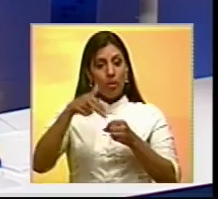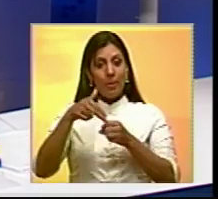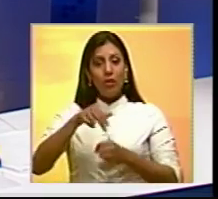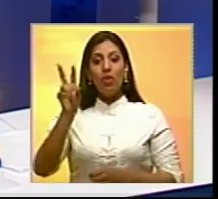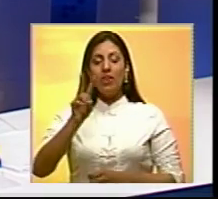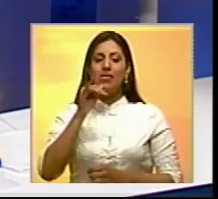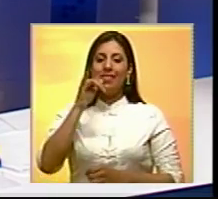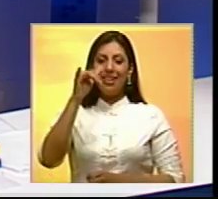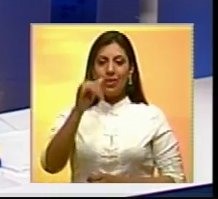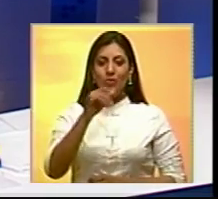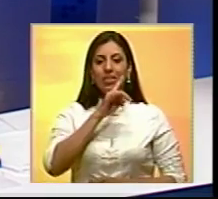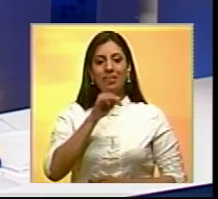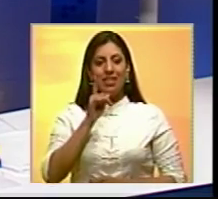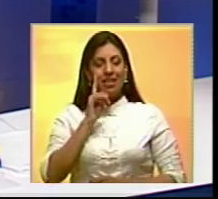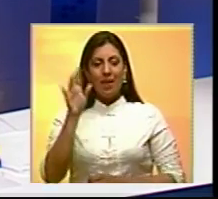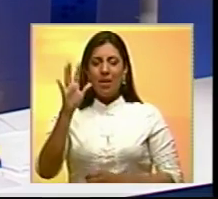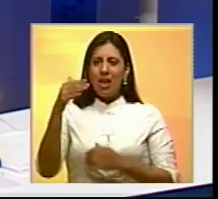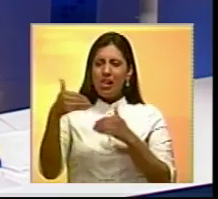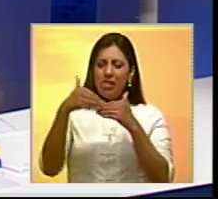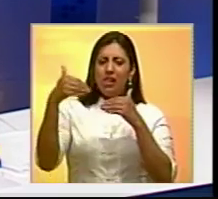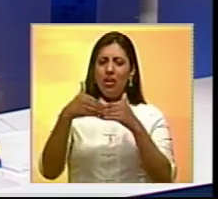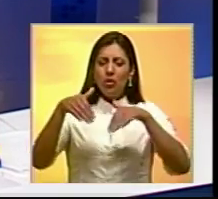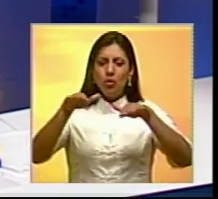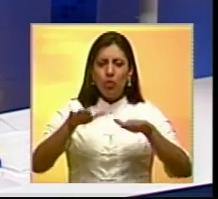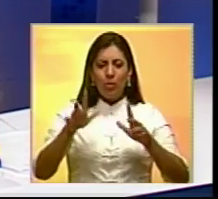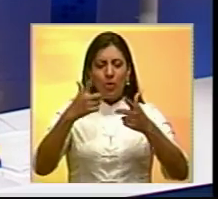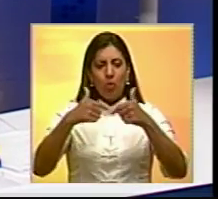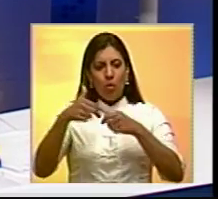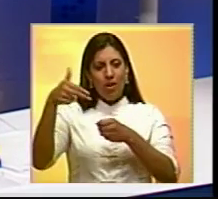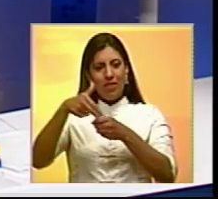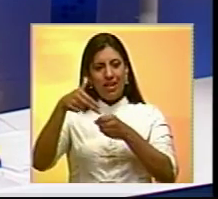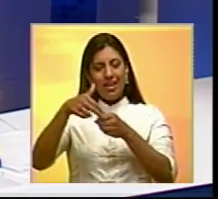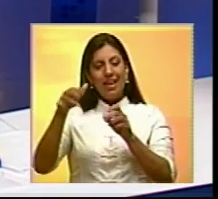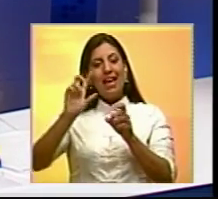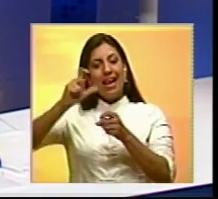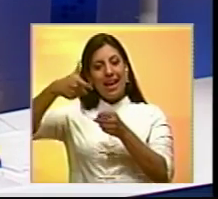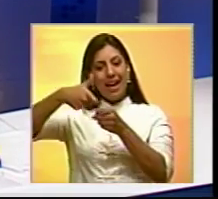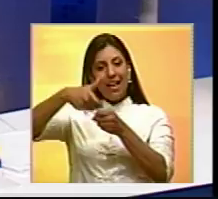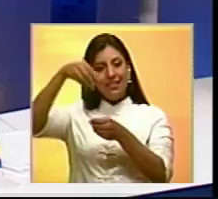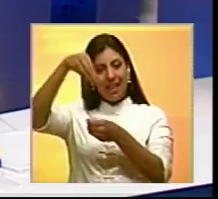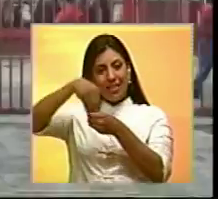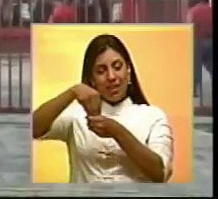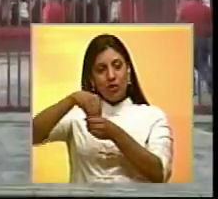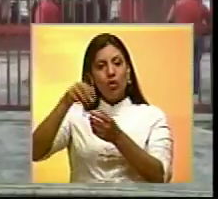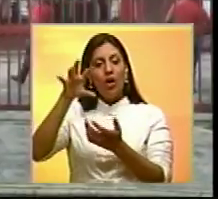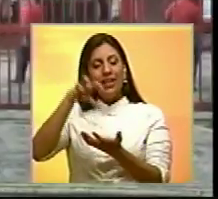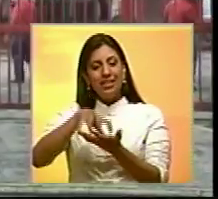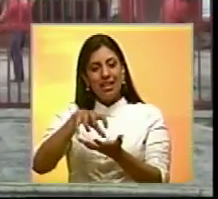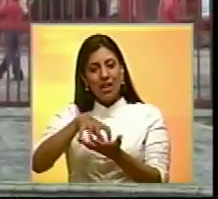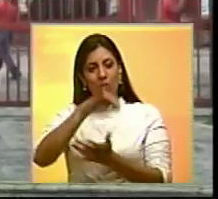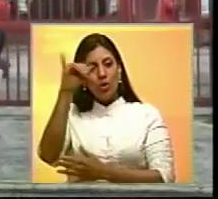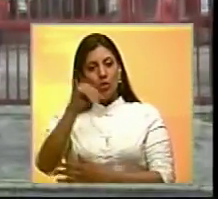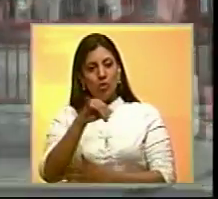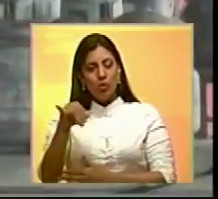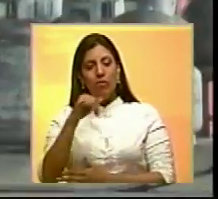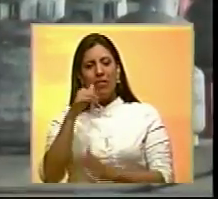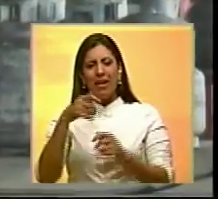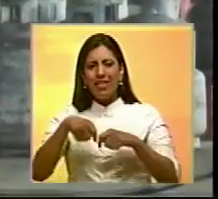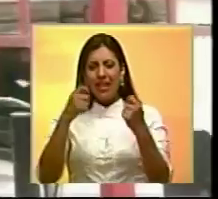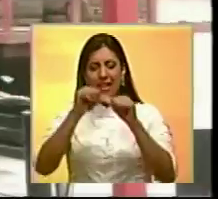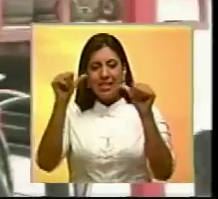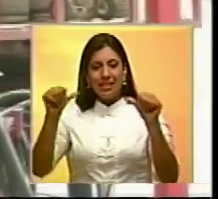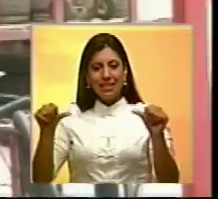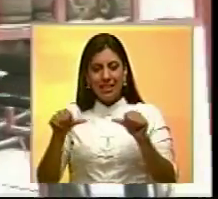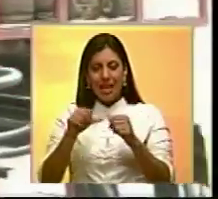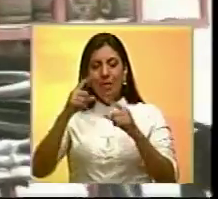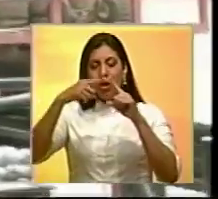Venezuela denunció lo que calificó como un sabotaje en sus instalaciones en la filial de gas en el estado Zulia. PDVSA informó que se registraron fallas en el sistema